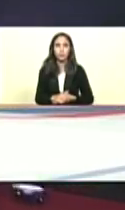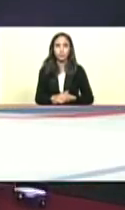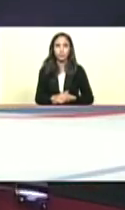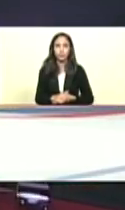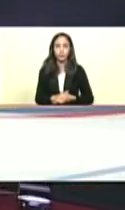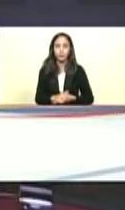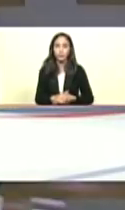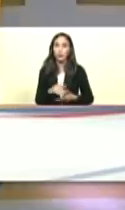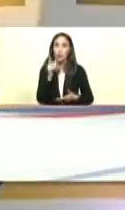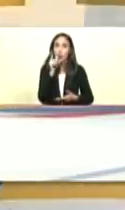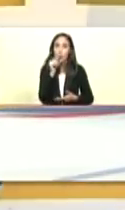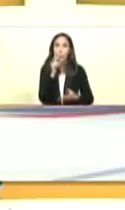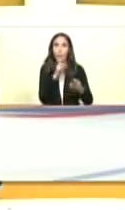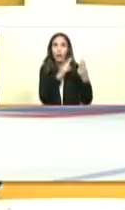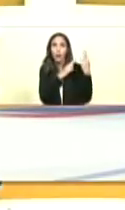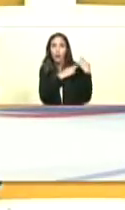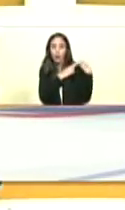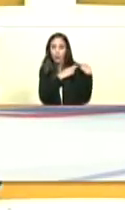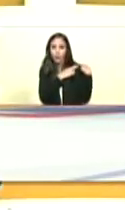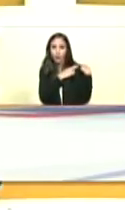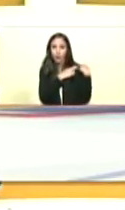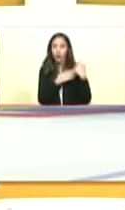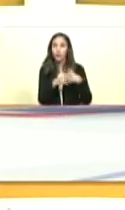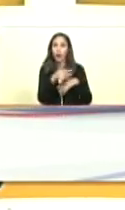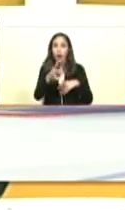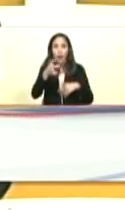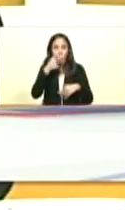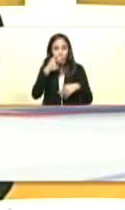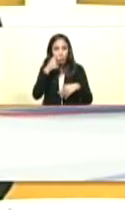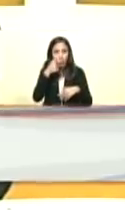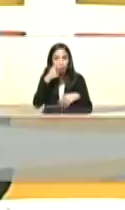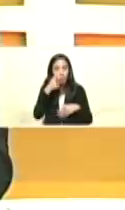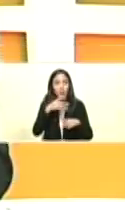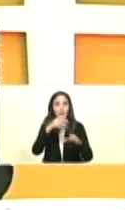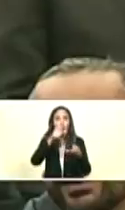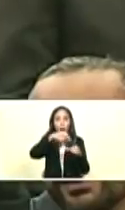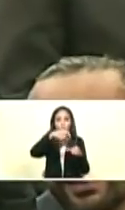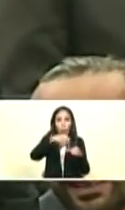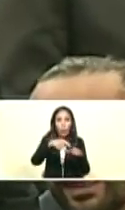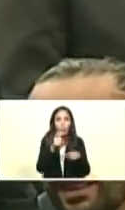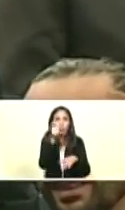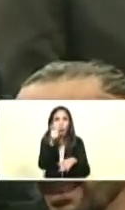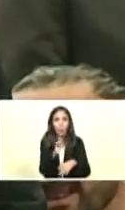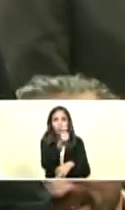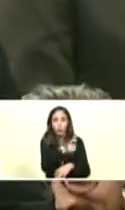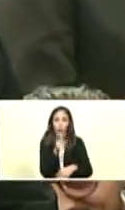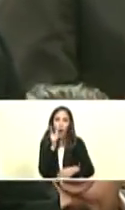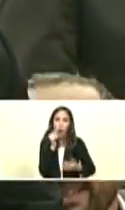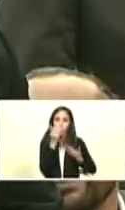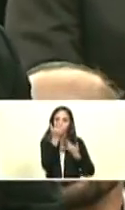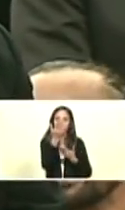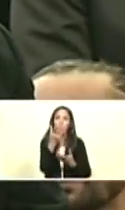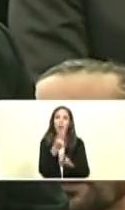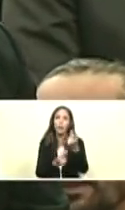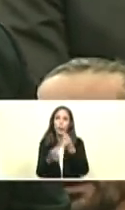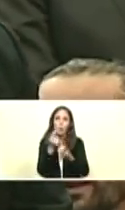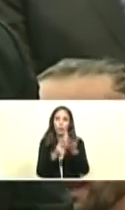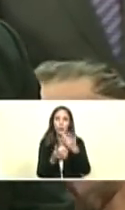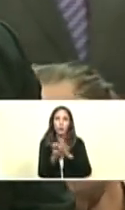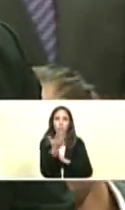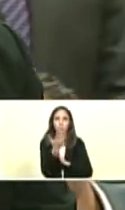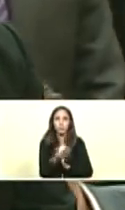el tesorero de criptoactivos de Venezuela, de la República Bolivariana de Venezuela. A Abraham Davis